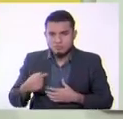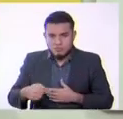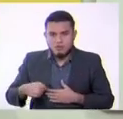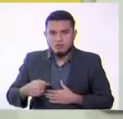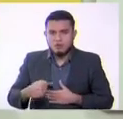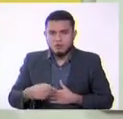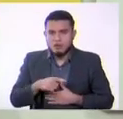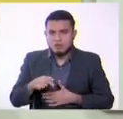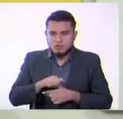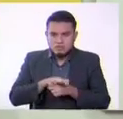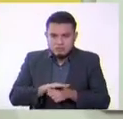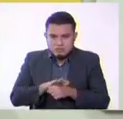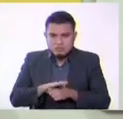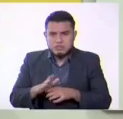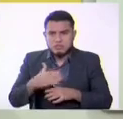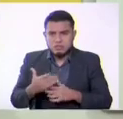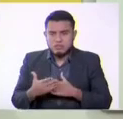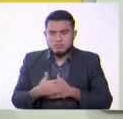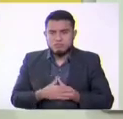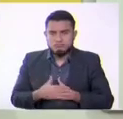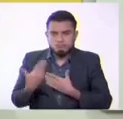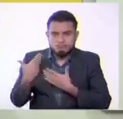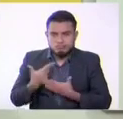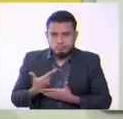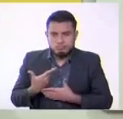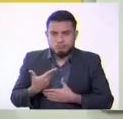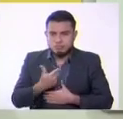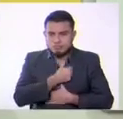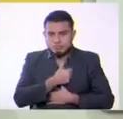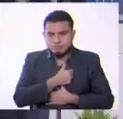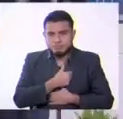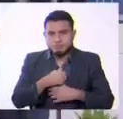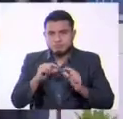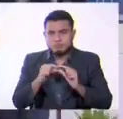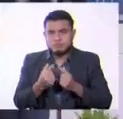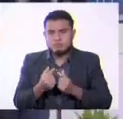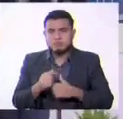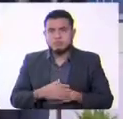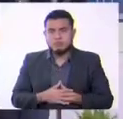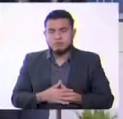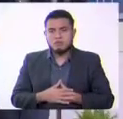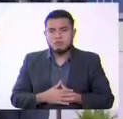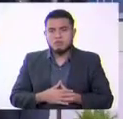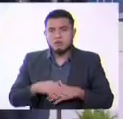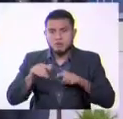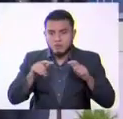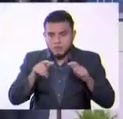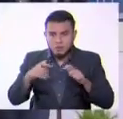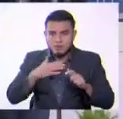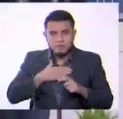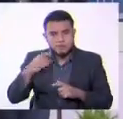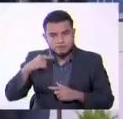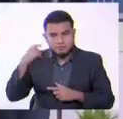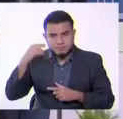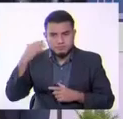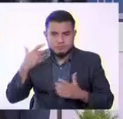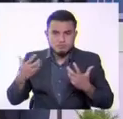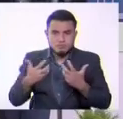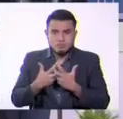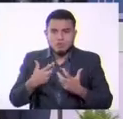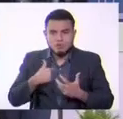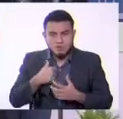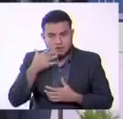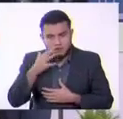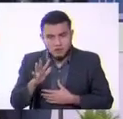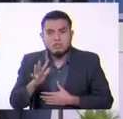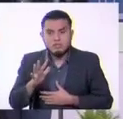esas presiones que le vienen primero del mismo grupo de referencia de edad. Es decir, con mis compañeros y mis compañeras me estoy probando si